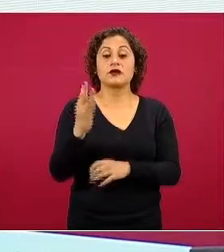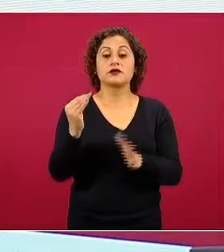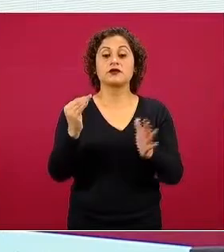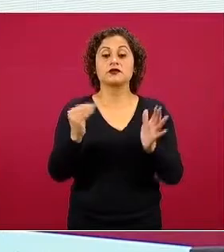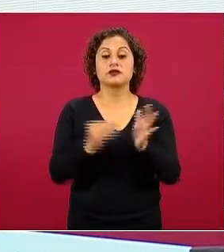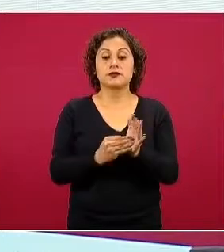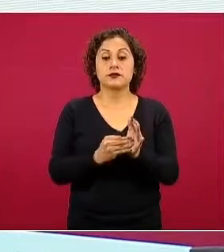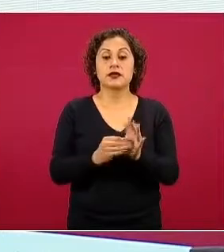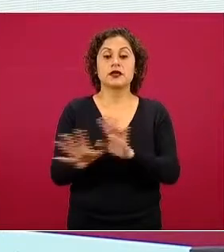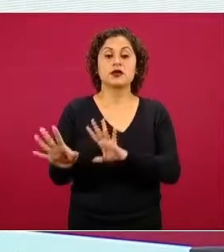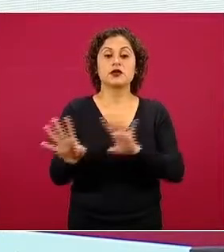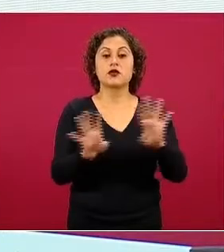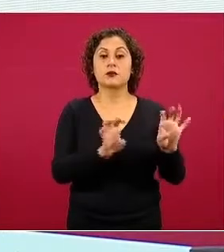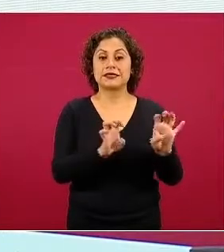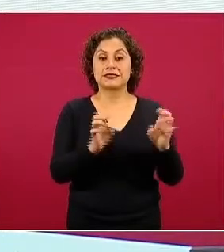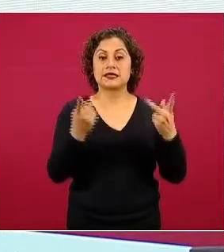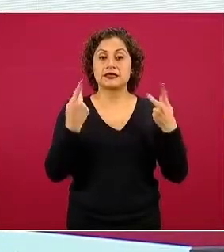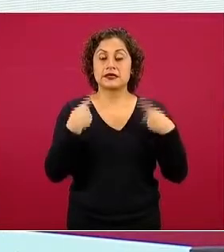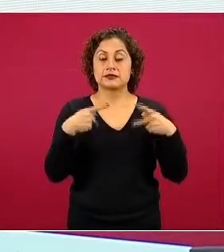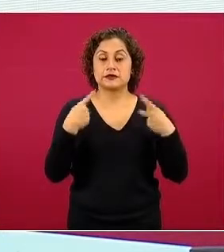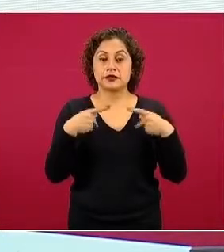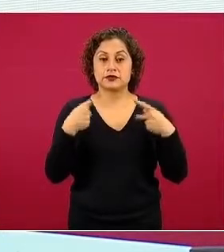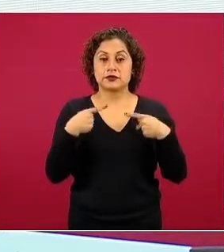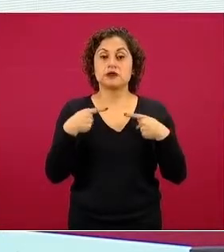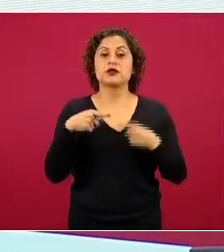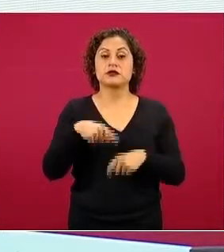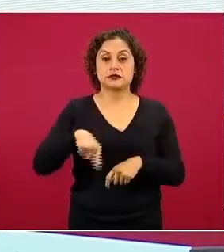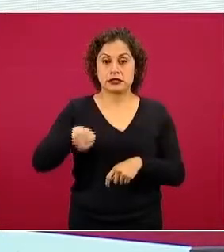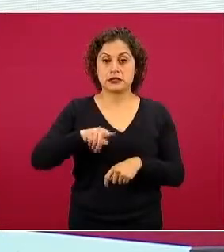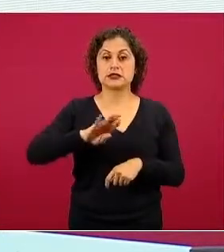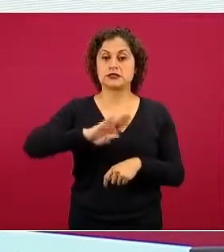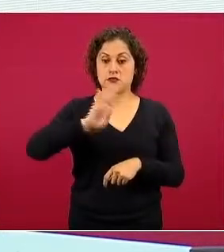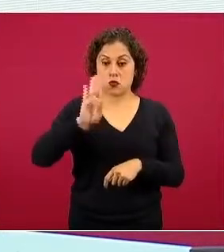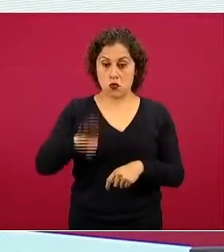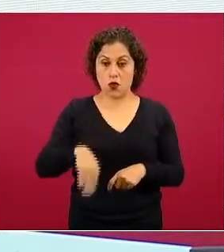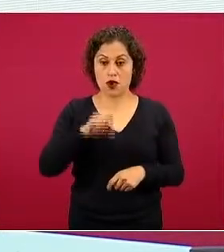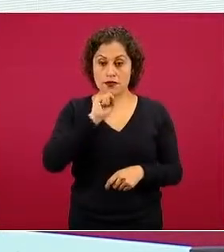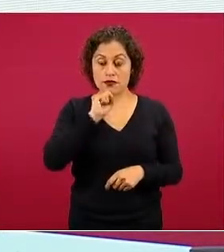14,900 personas que desafortunadamente también perdieron la vida,